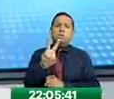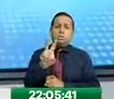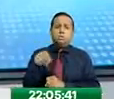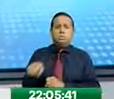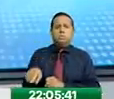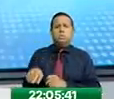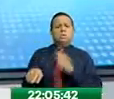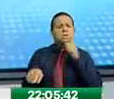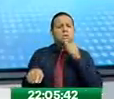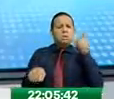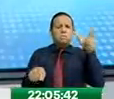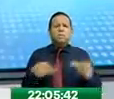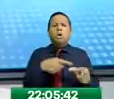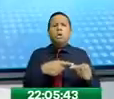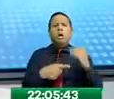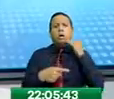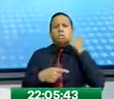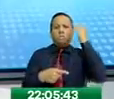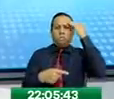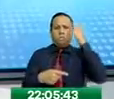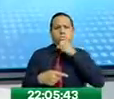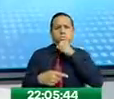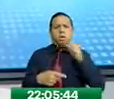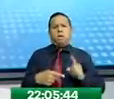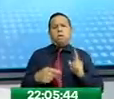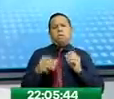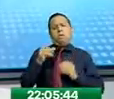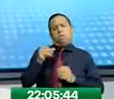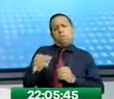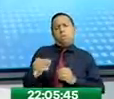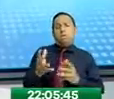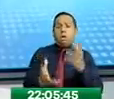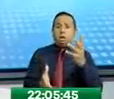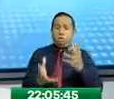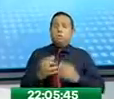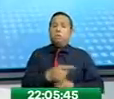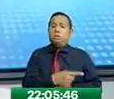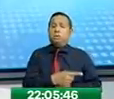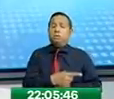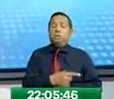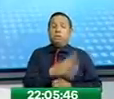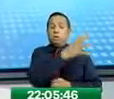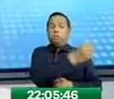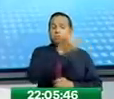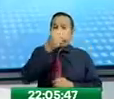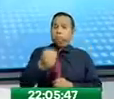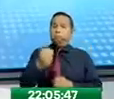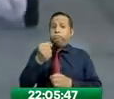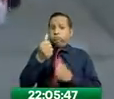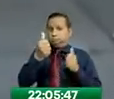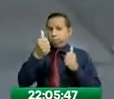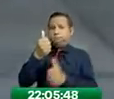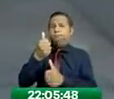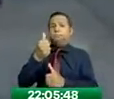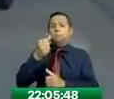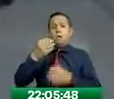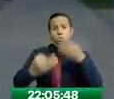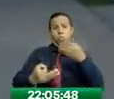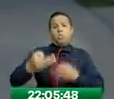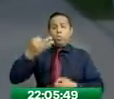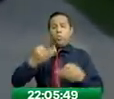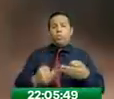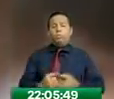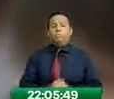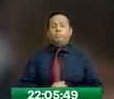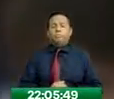adulto mayor quien fue detenido en flagrancia y puesto a órdenes de la autoridad judicial. Hay días y casos donde